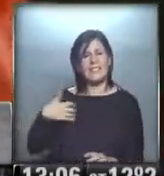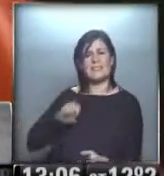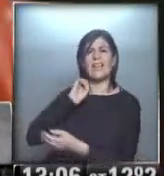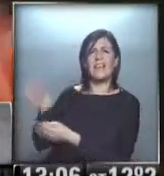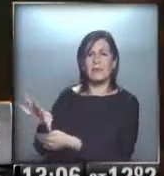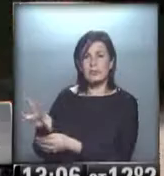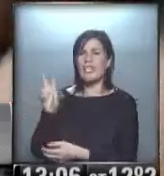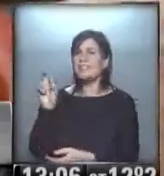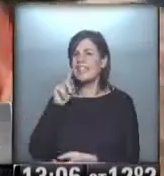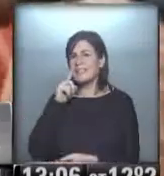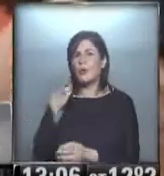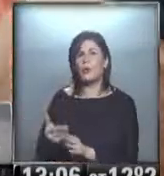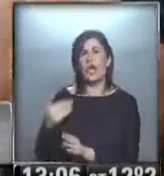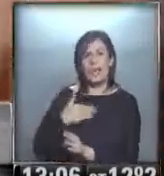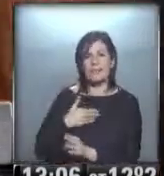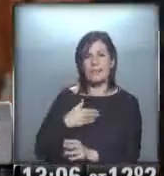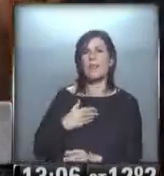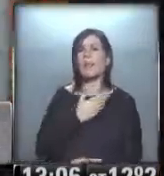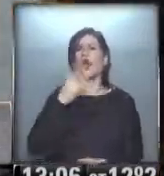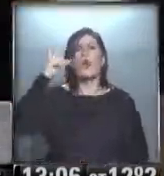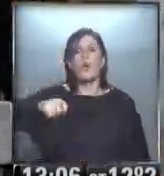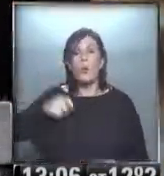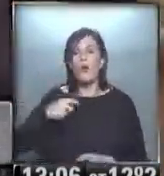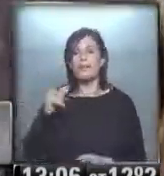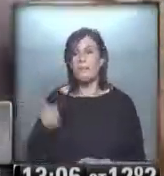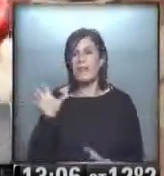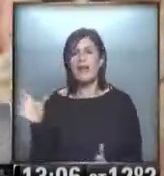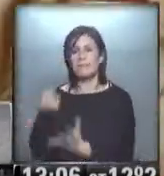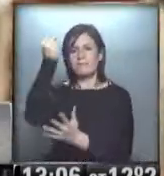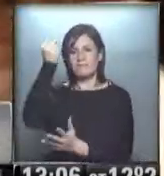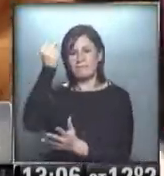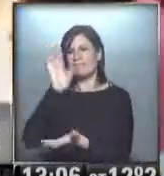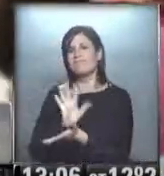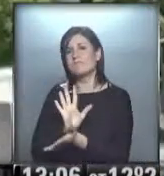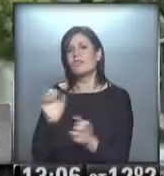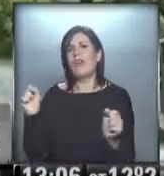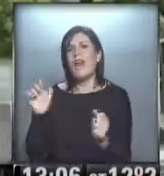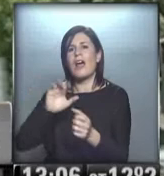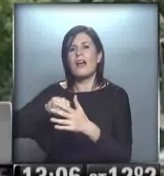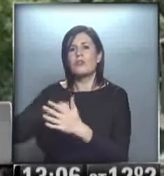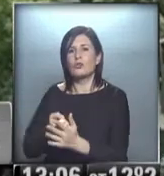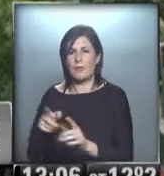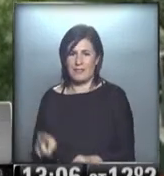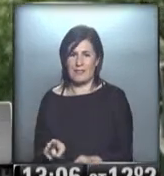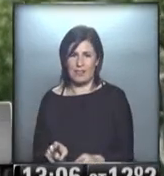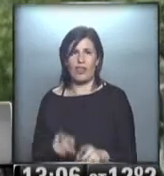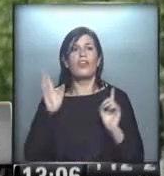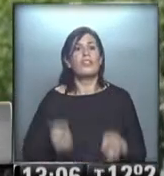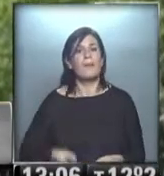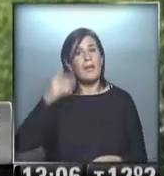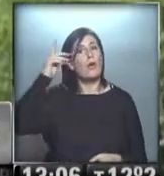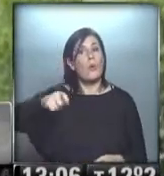junio y que impide le llegue a los bonistas reestructurados. Recordemos que Griesa tampoco hizo lugar al pedido argentino de que reponga la